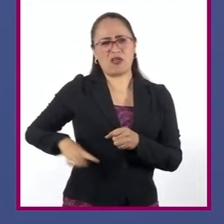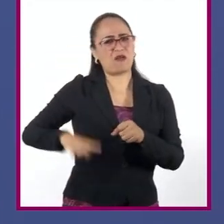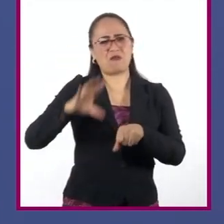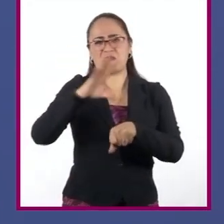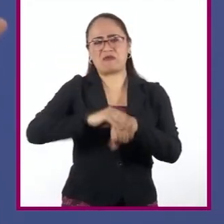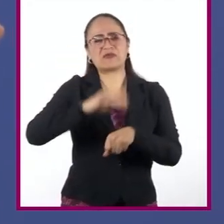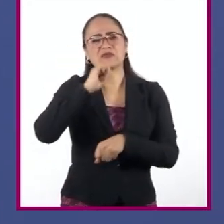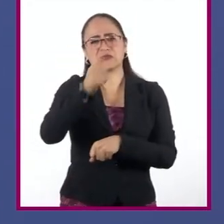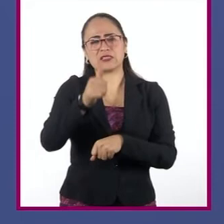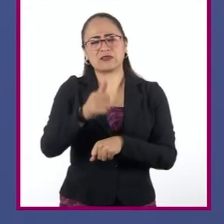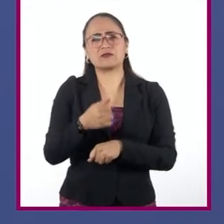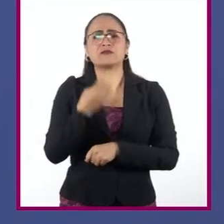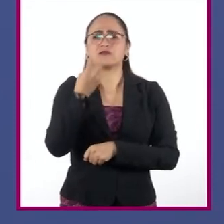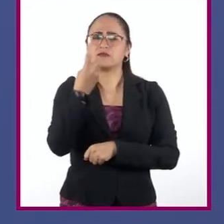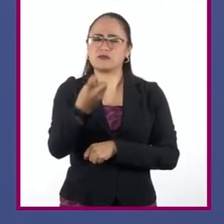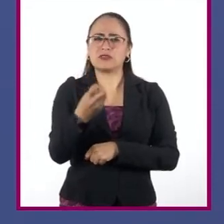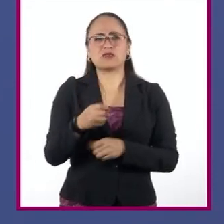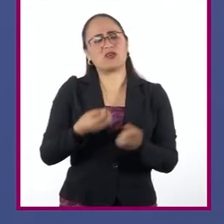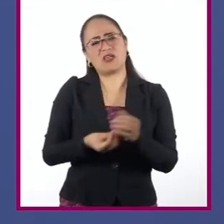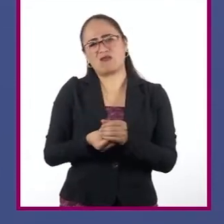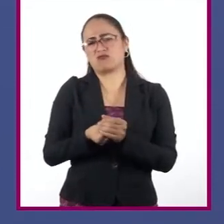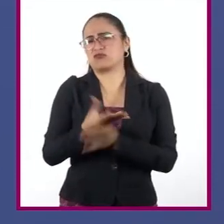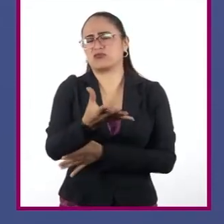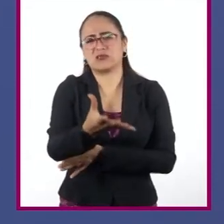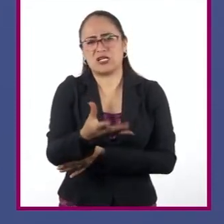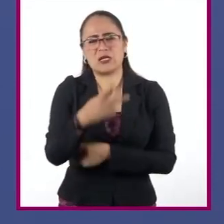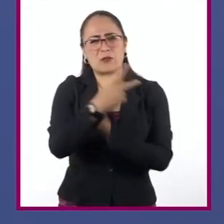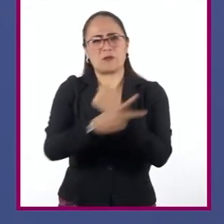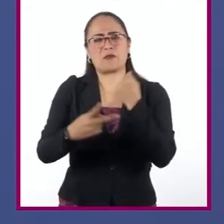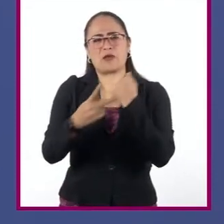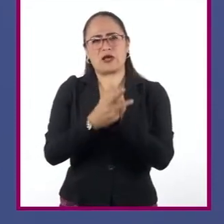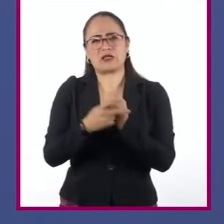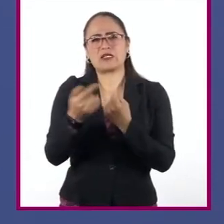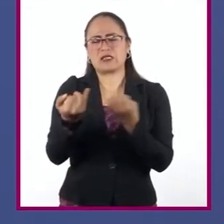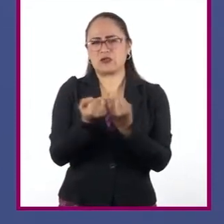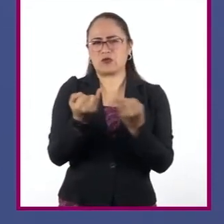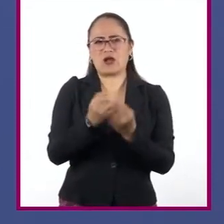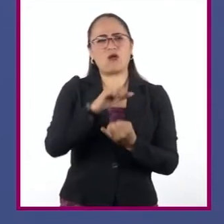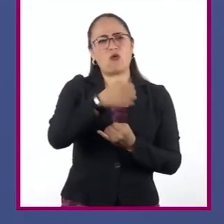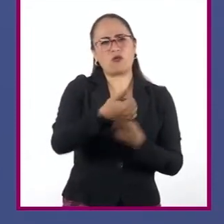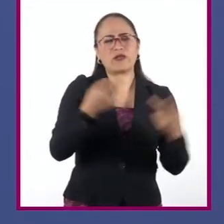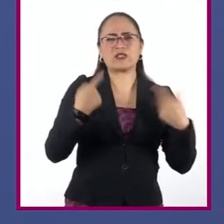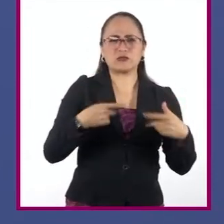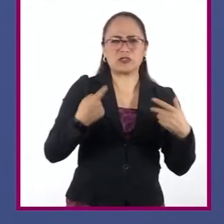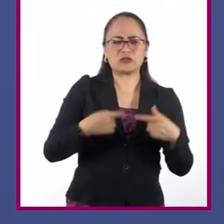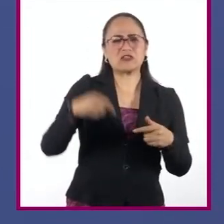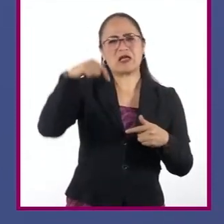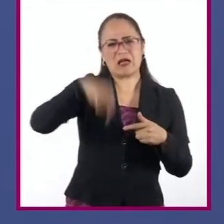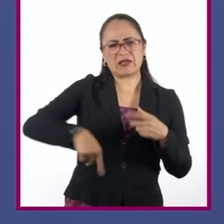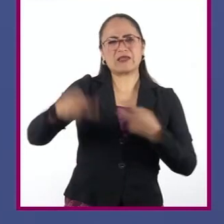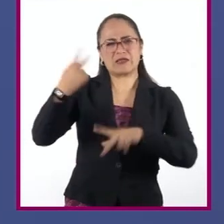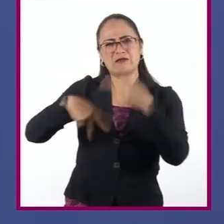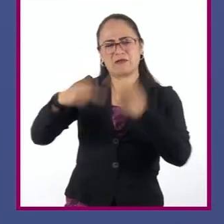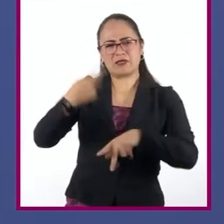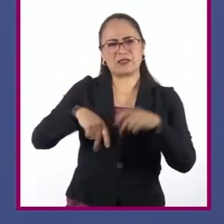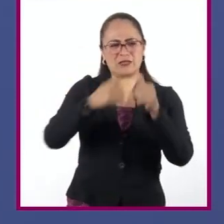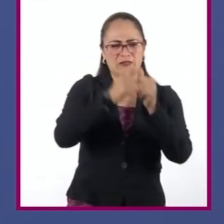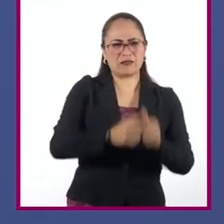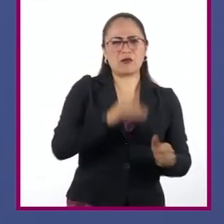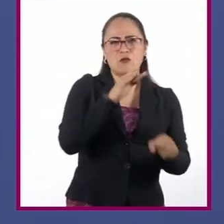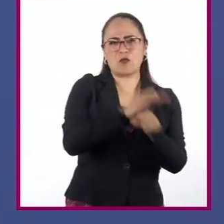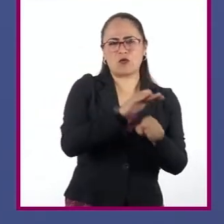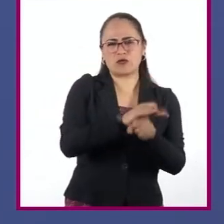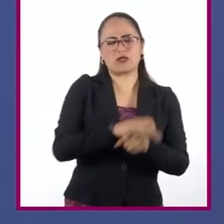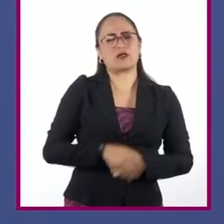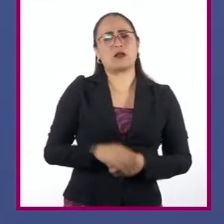permitieron. Por ello, tuvo que salir de su país y con ayuda de activistas logró ingresar a México. Casos como